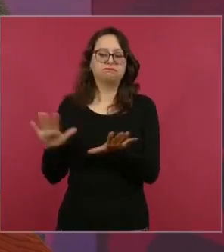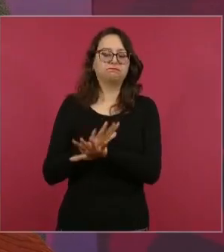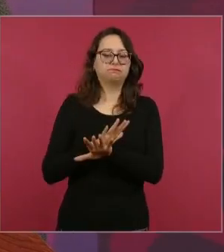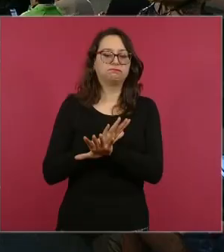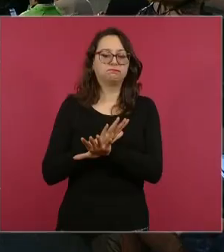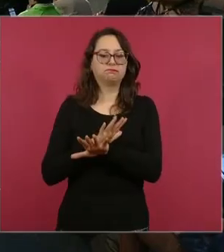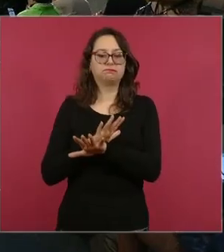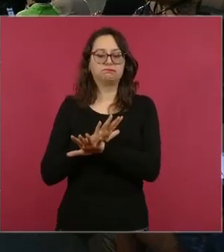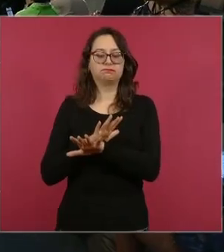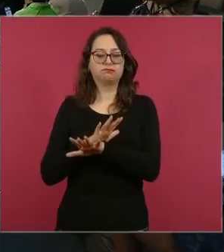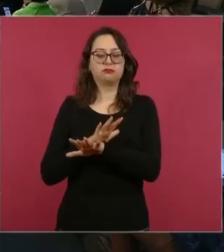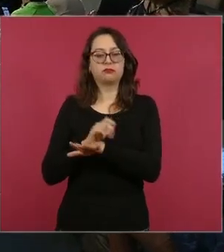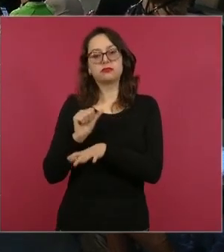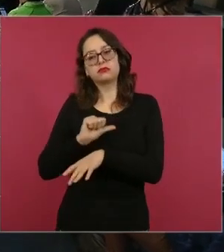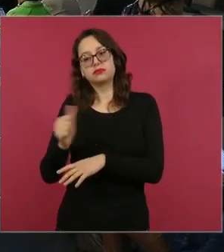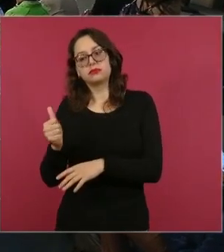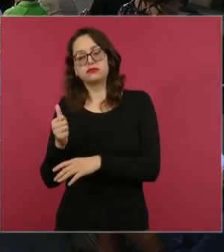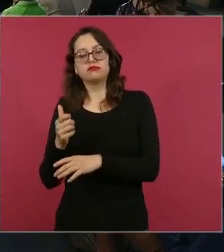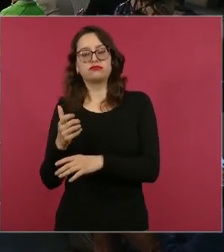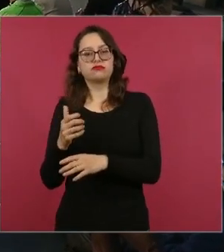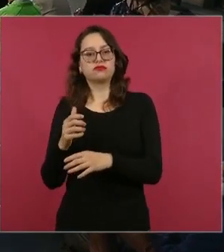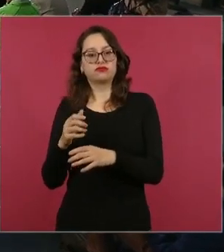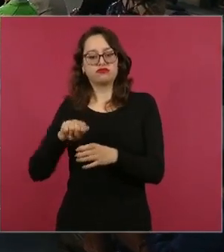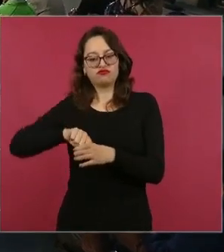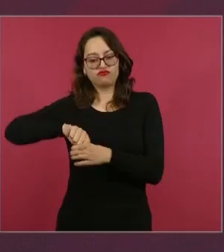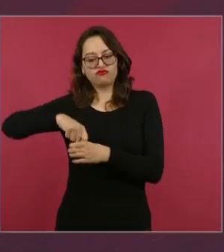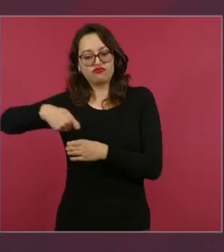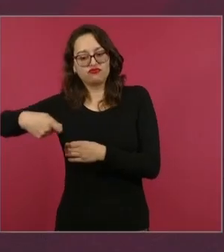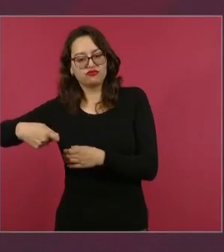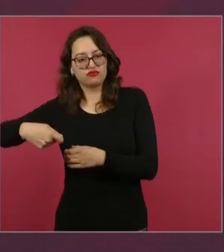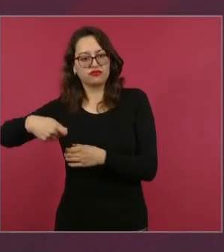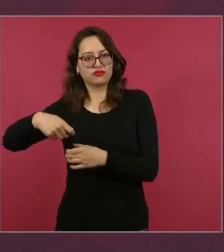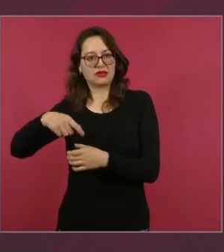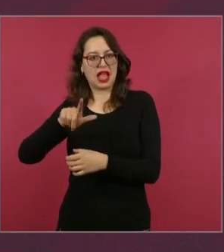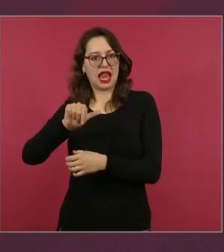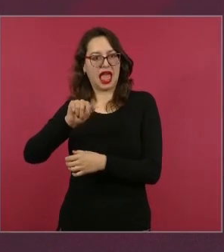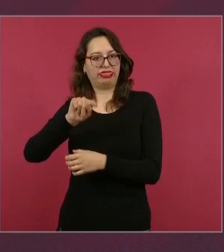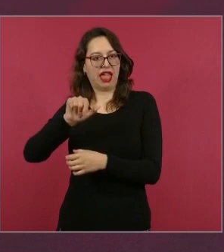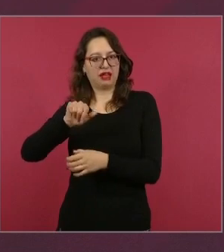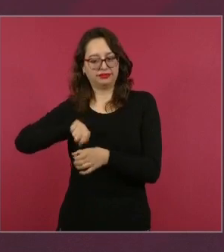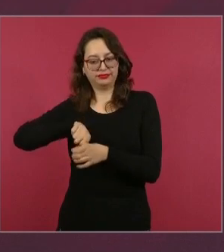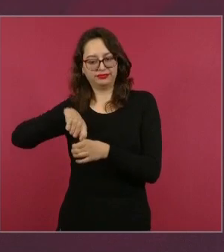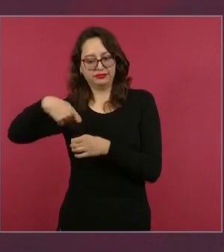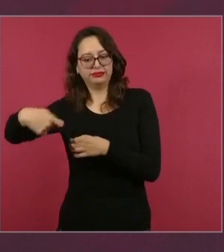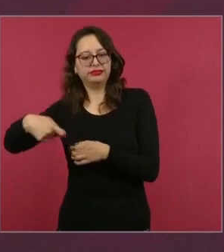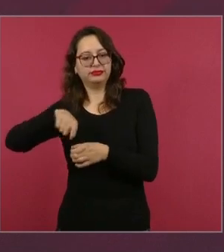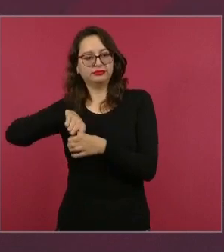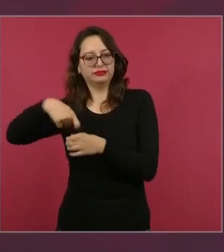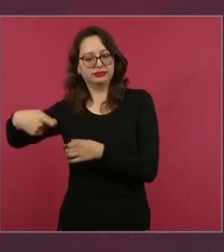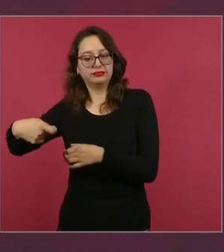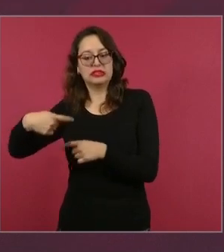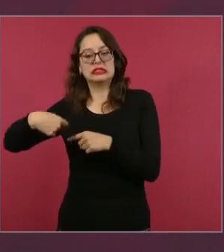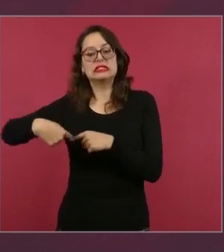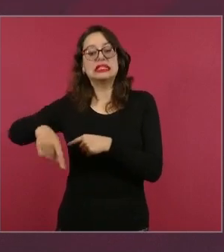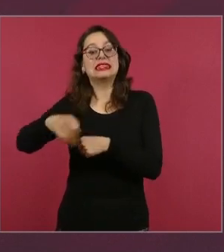eh productos de enlatados Sí pero